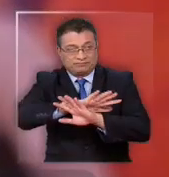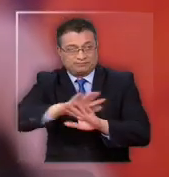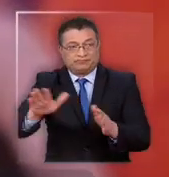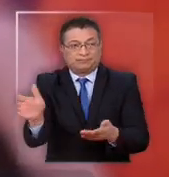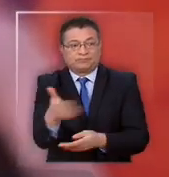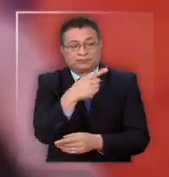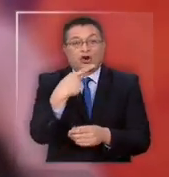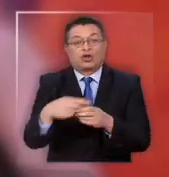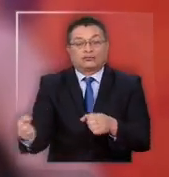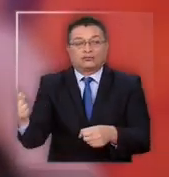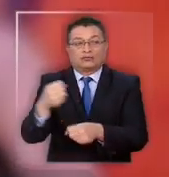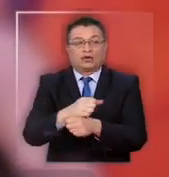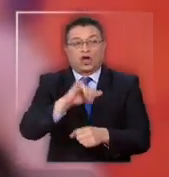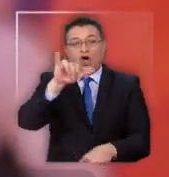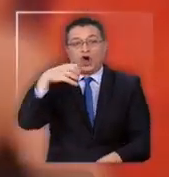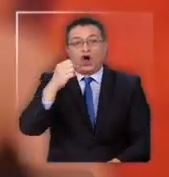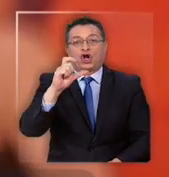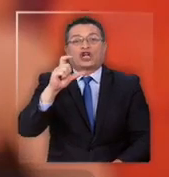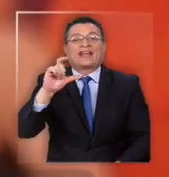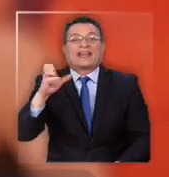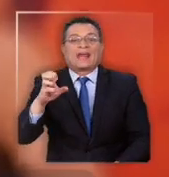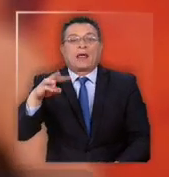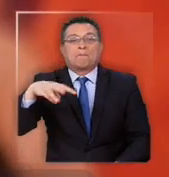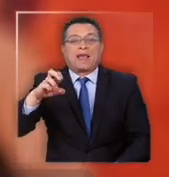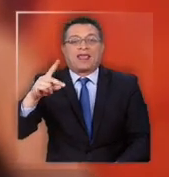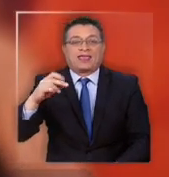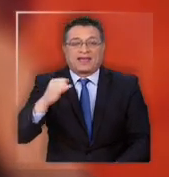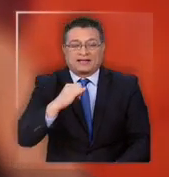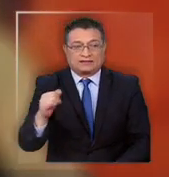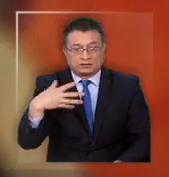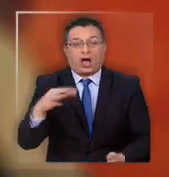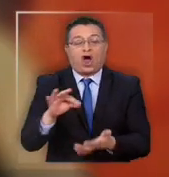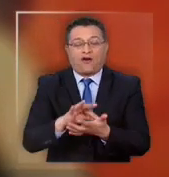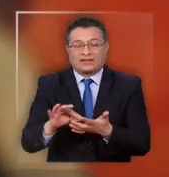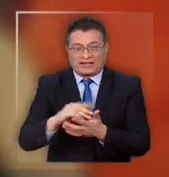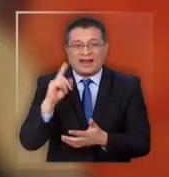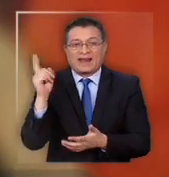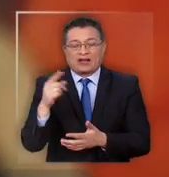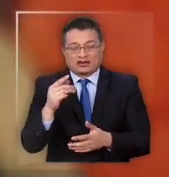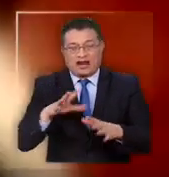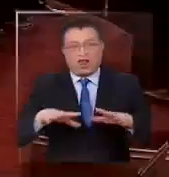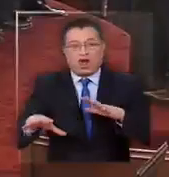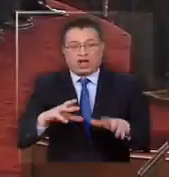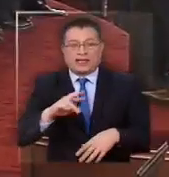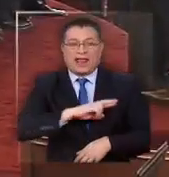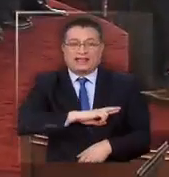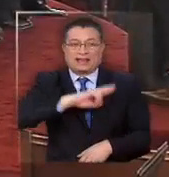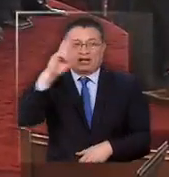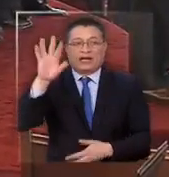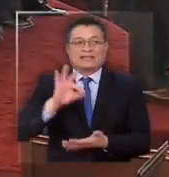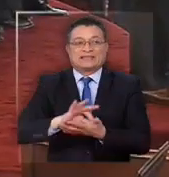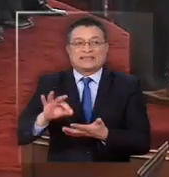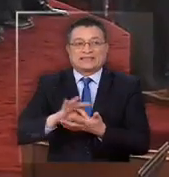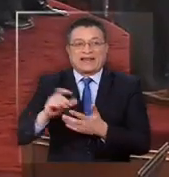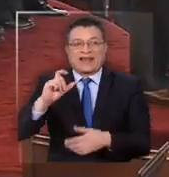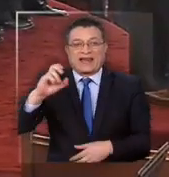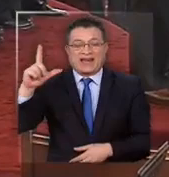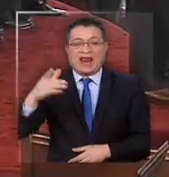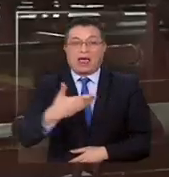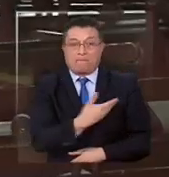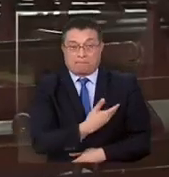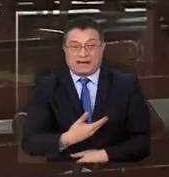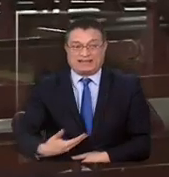reemplazado por jorge mendes así lo informó la oficina nacional de asuntos religiosos de la secretaría general de la